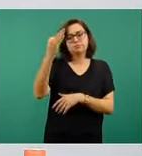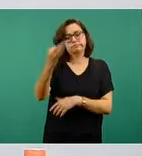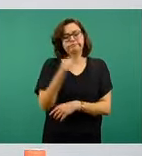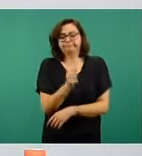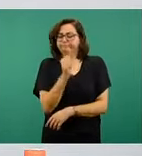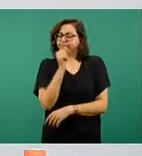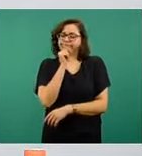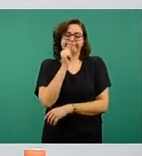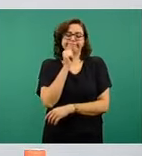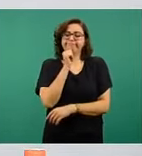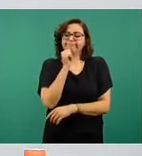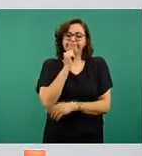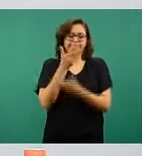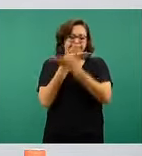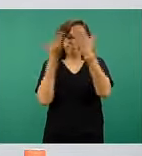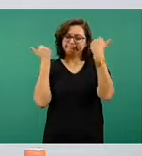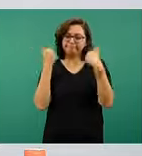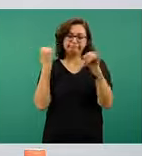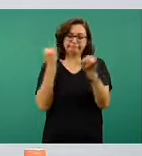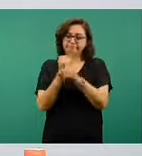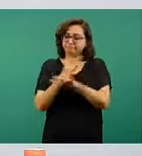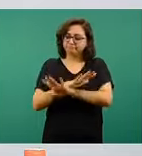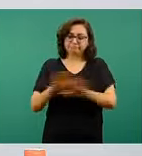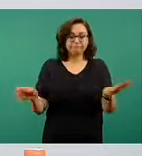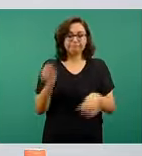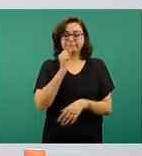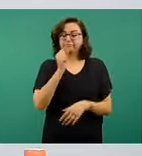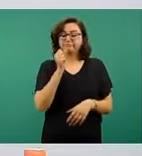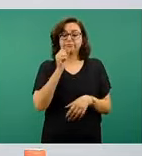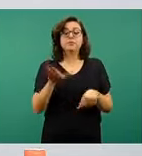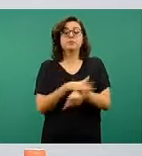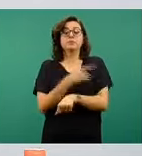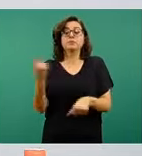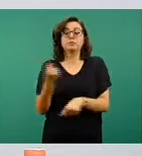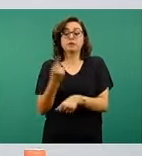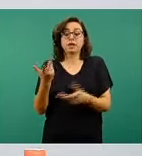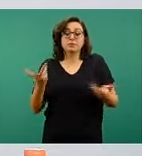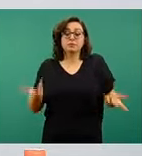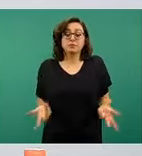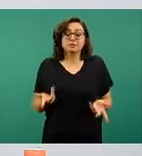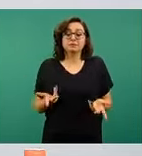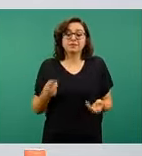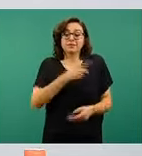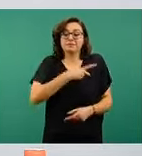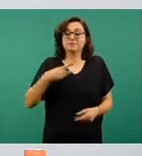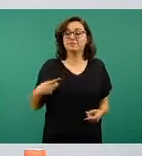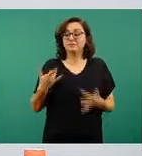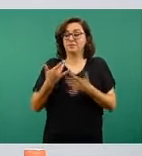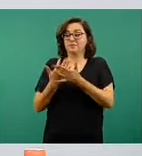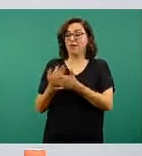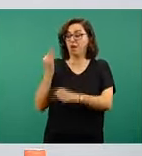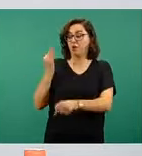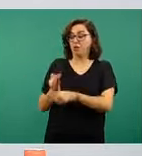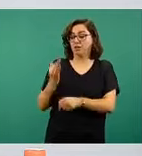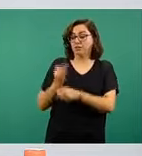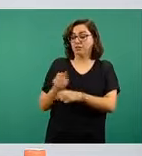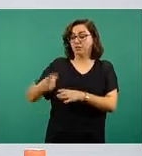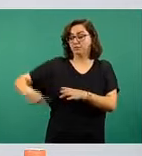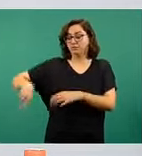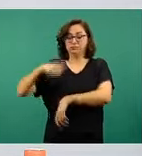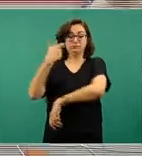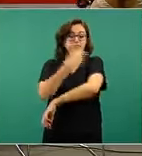temporalidades de la aplicación de la vacuna precisamente responden a la información y los datos de cuál puede ser la